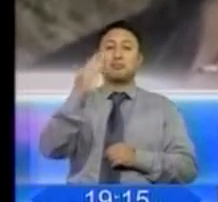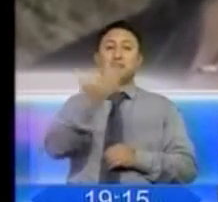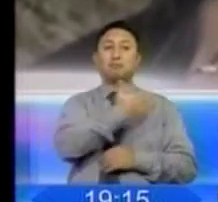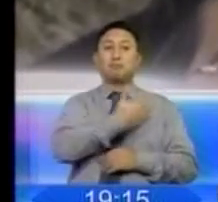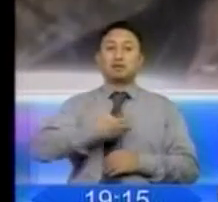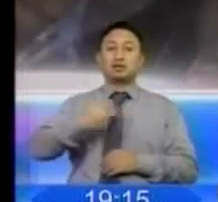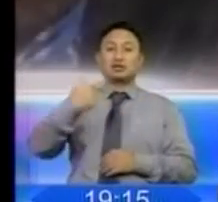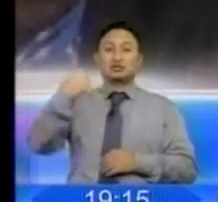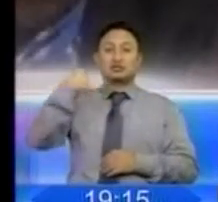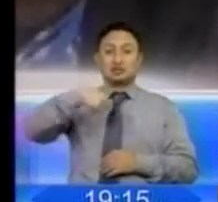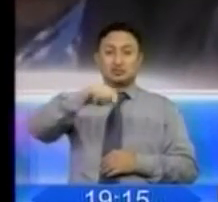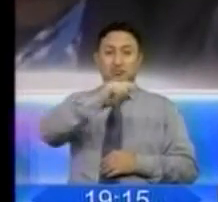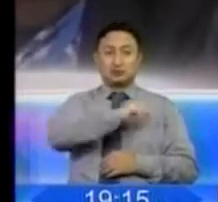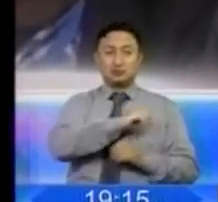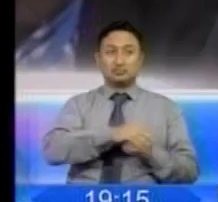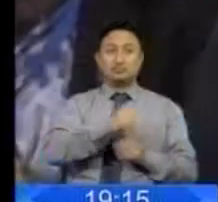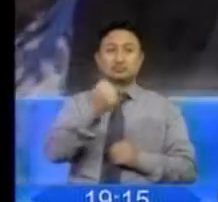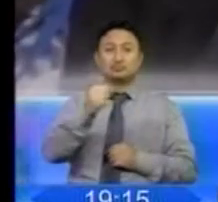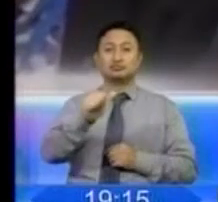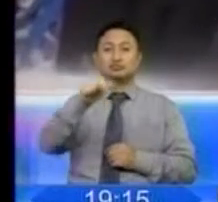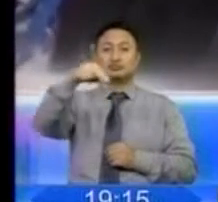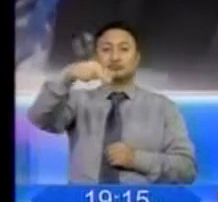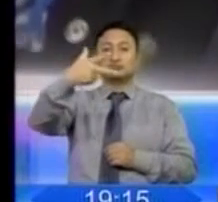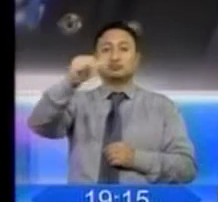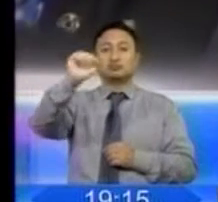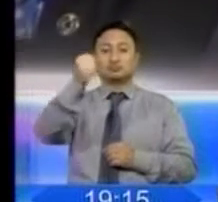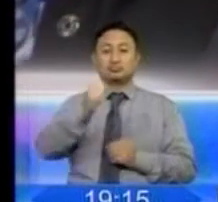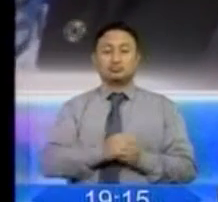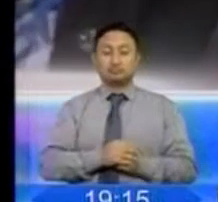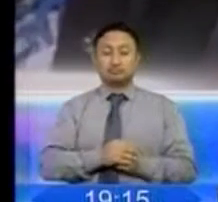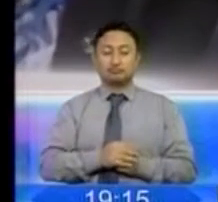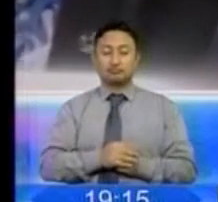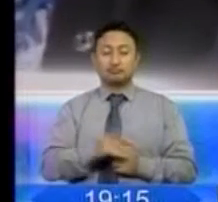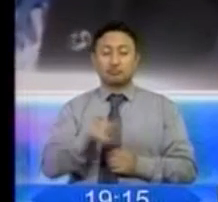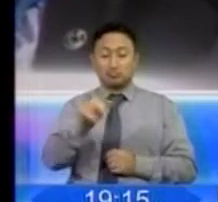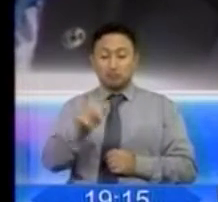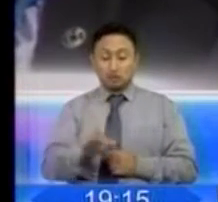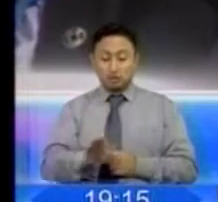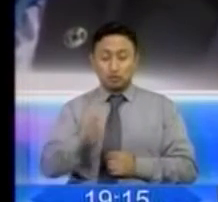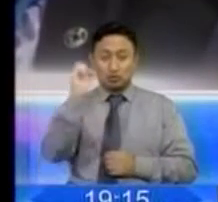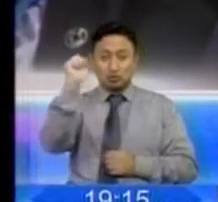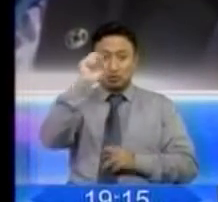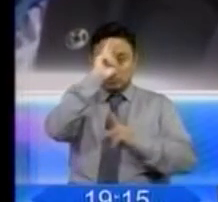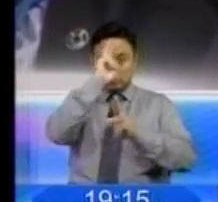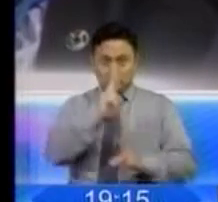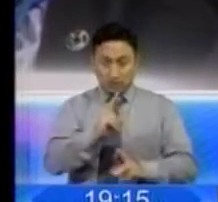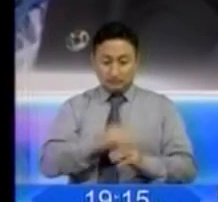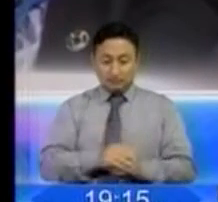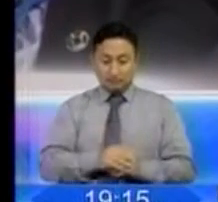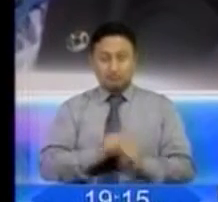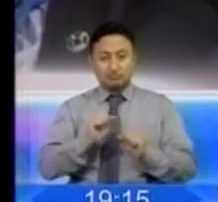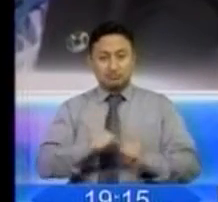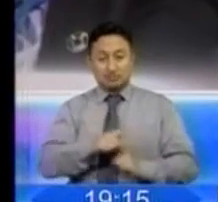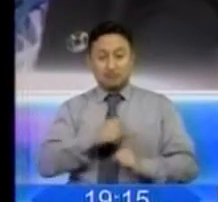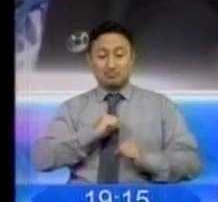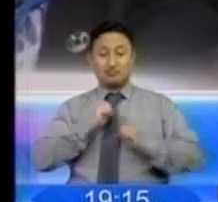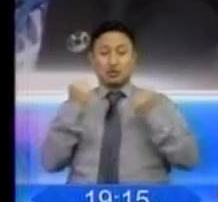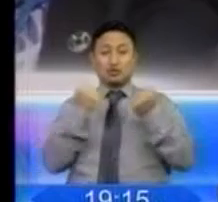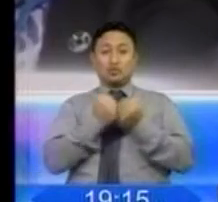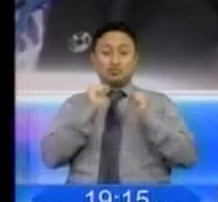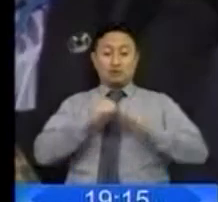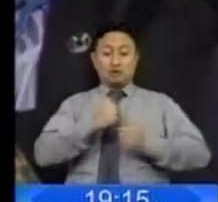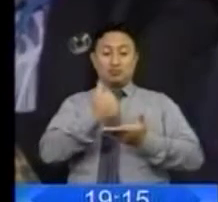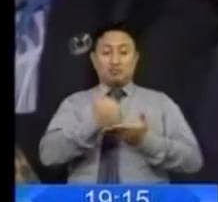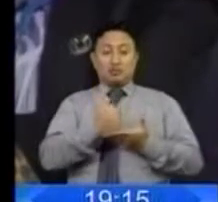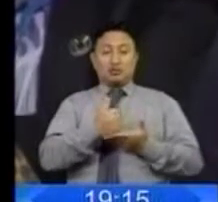Pedro Sánchez. Necesitamos marcos regulatorios que garanticen los derechos de los migrantes y permitan también a nuestras sociedades beneficiarse